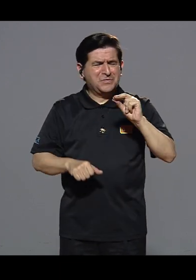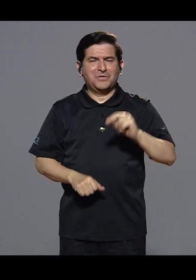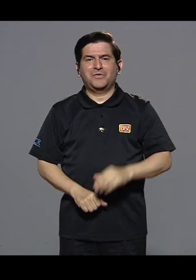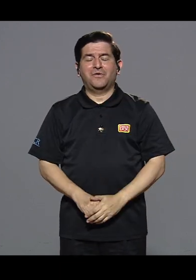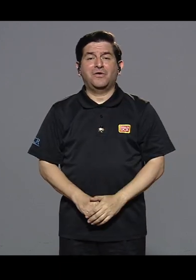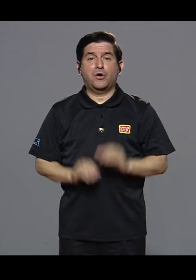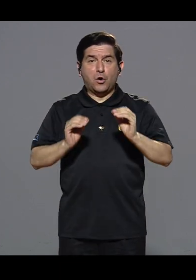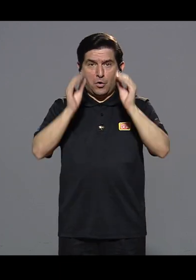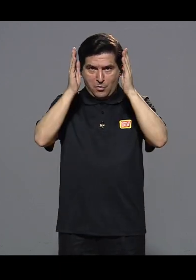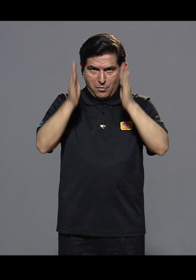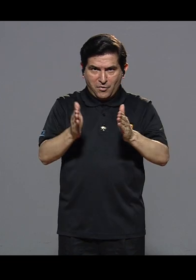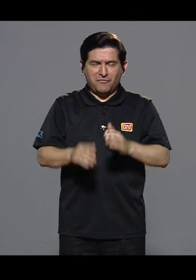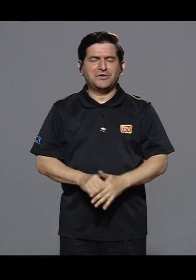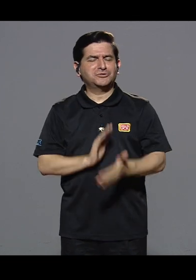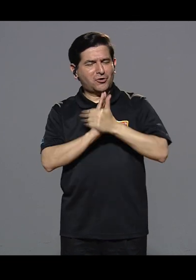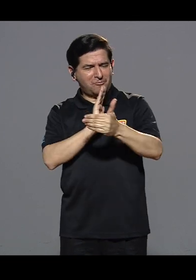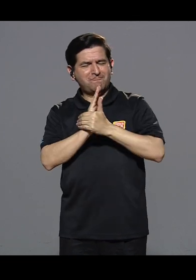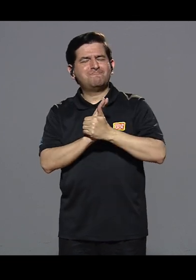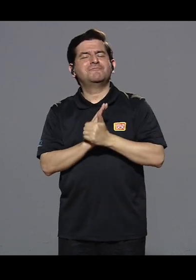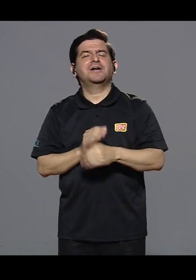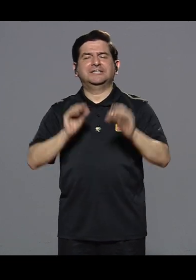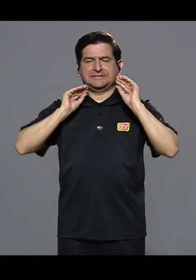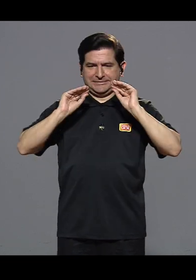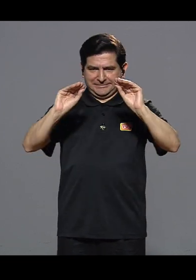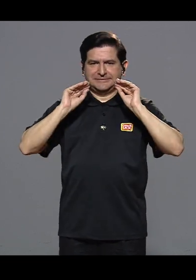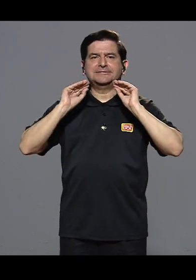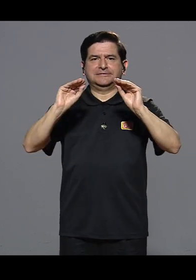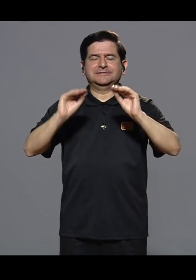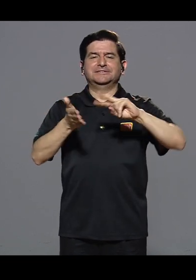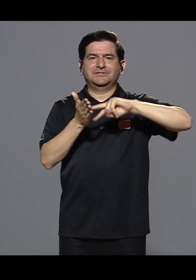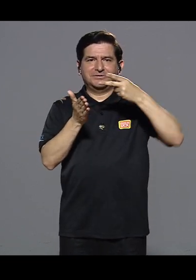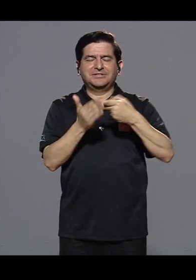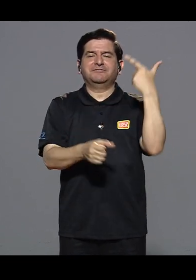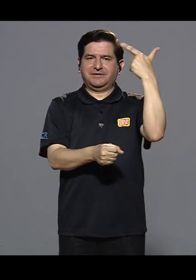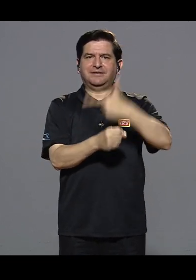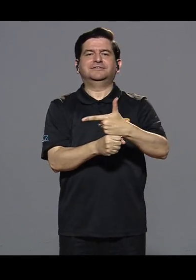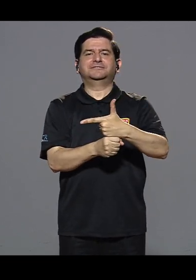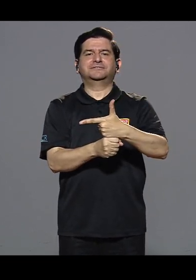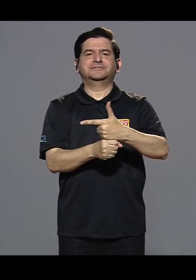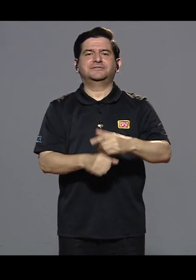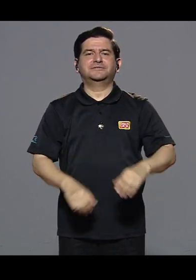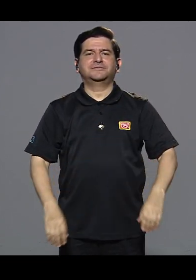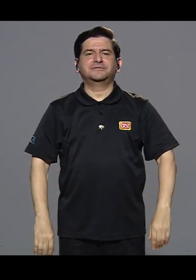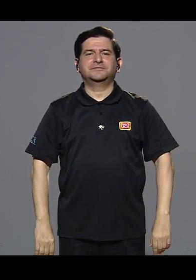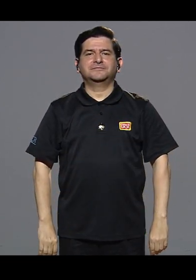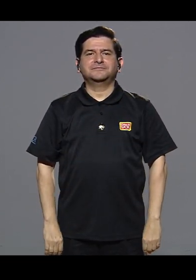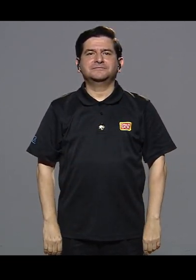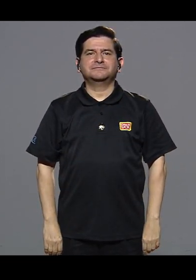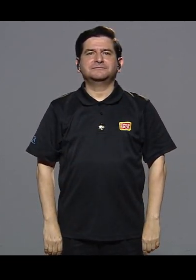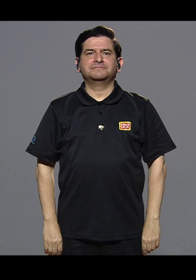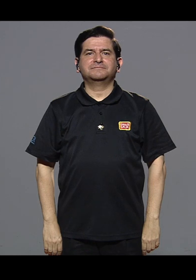profesor está muy capacitado para enseñar lo que es ESCO, digamos.